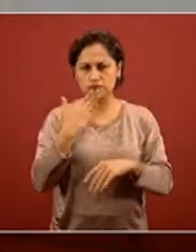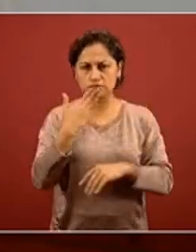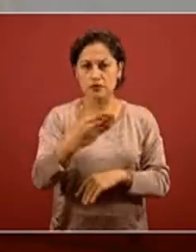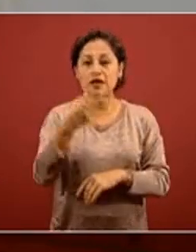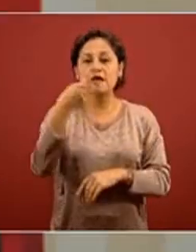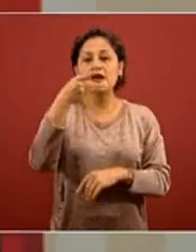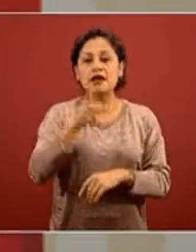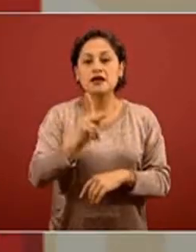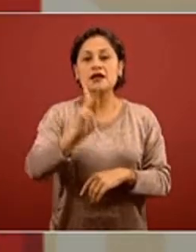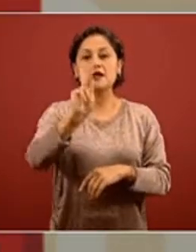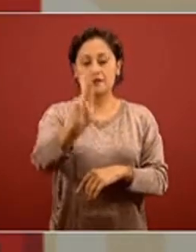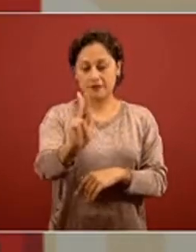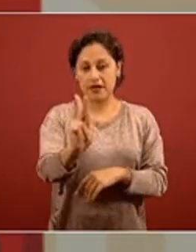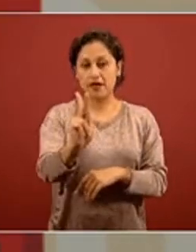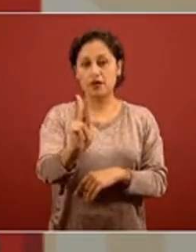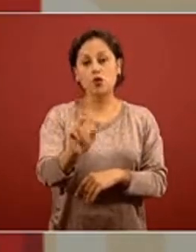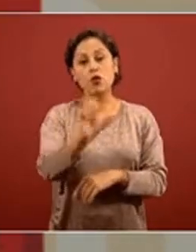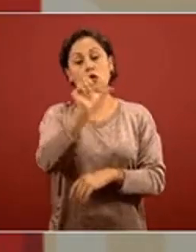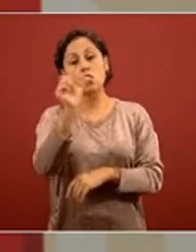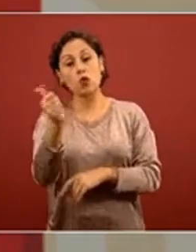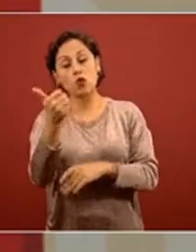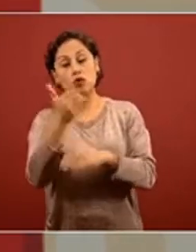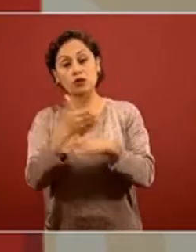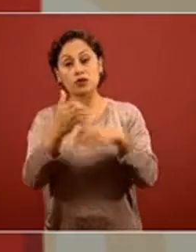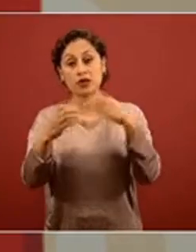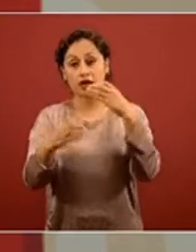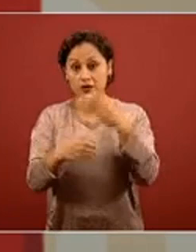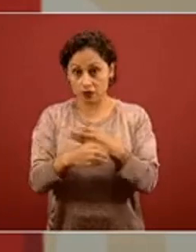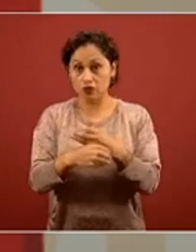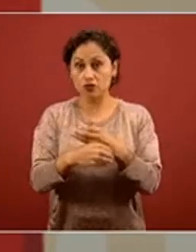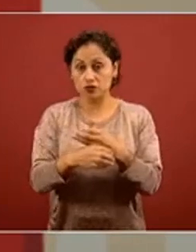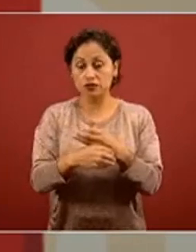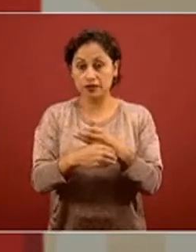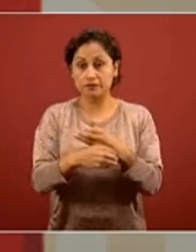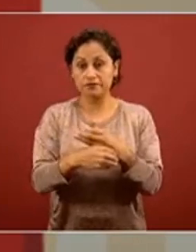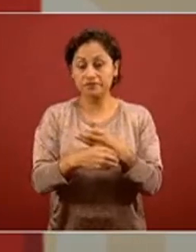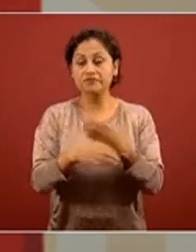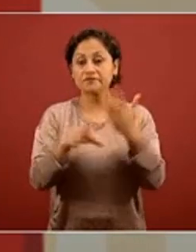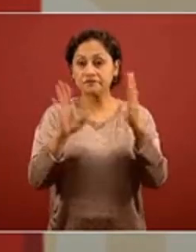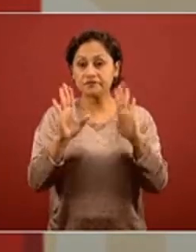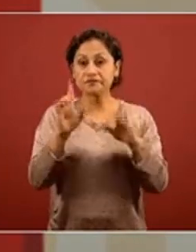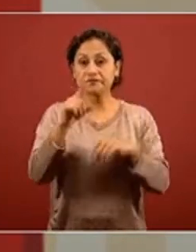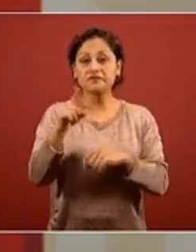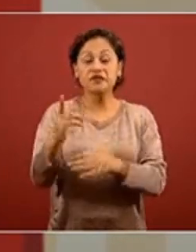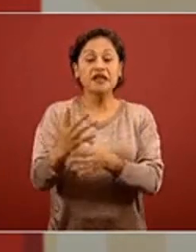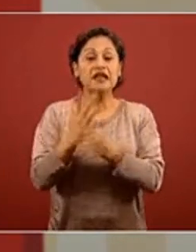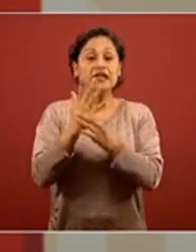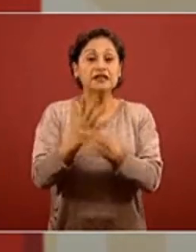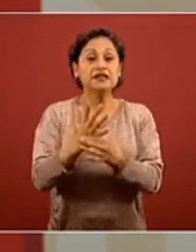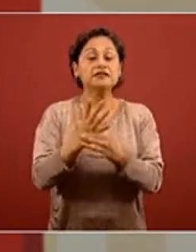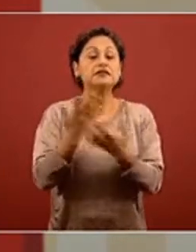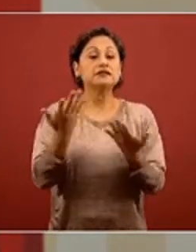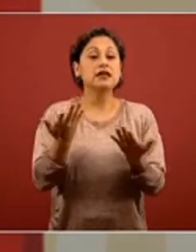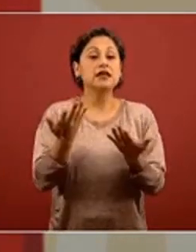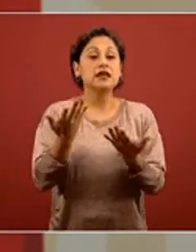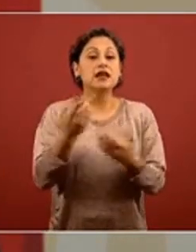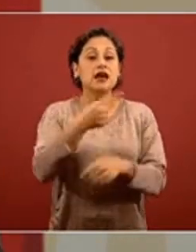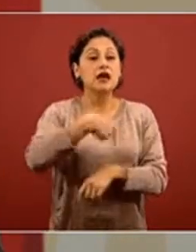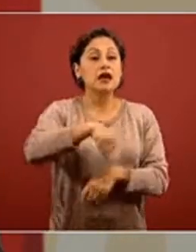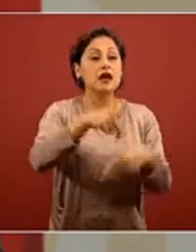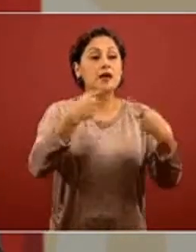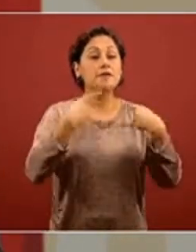en que las personas podrían sentirse protegidas porque tienen la cara cubierta con